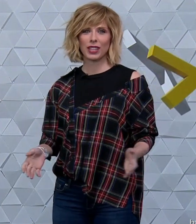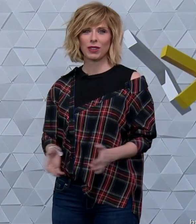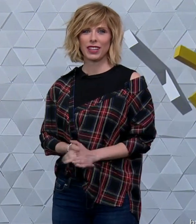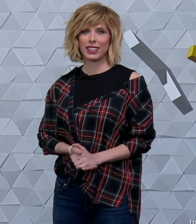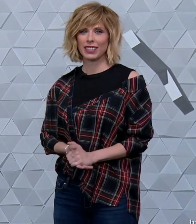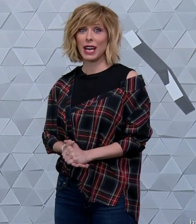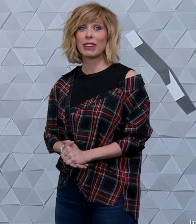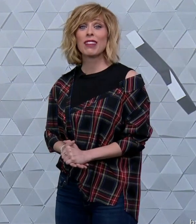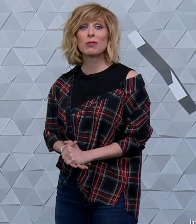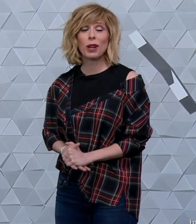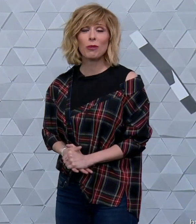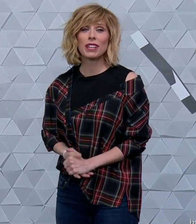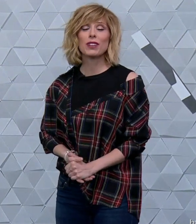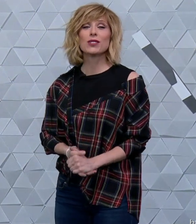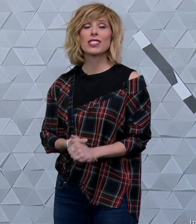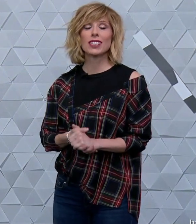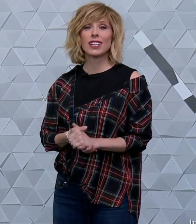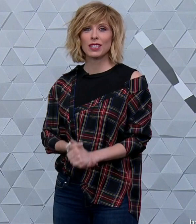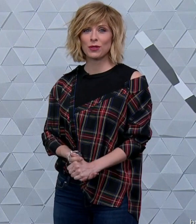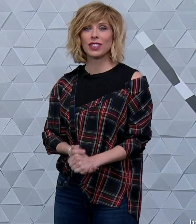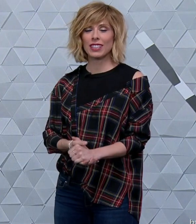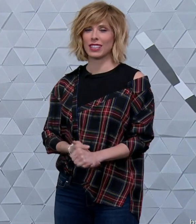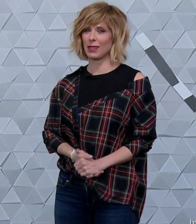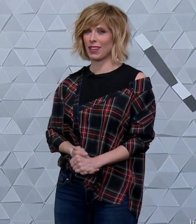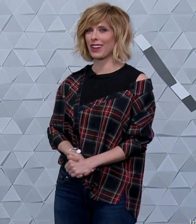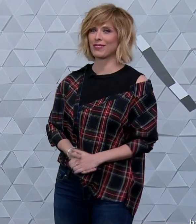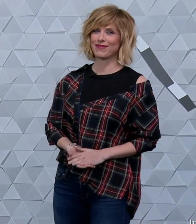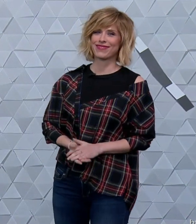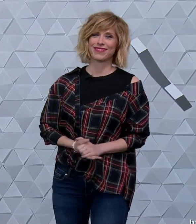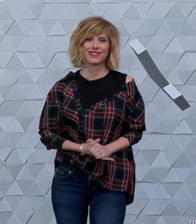directo toda la actualidad del día. Gracias por acompañarnos y que disfruten del día. Hasta mañana. Hasta mañana.